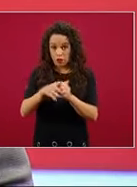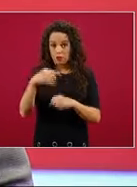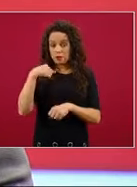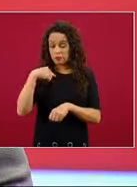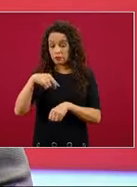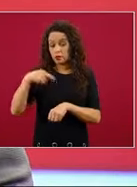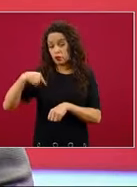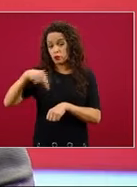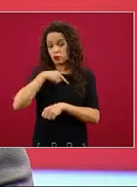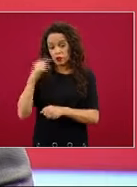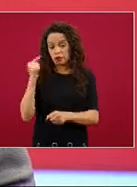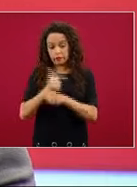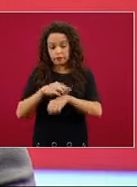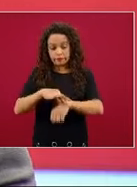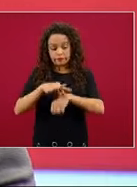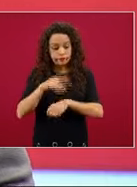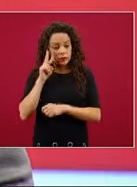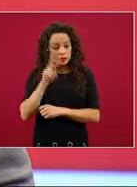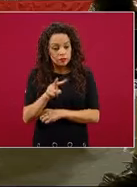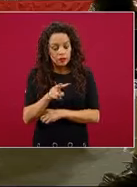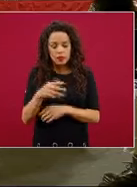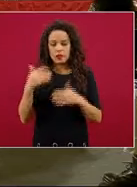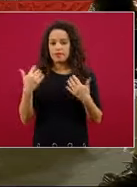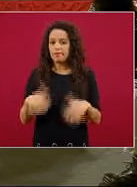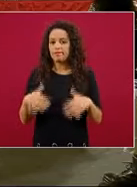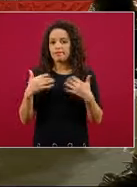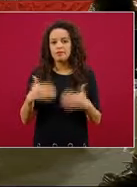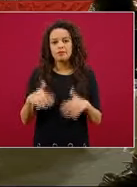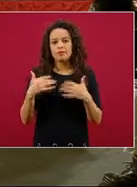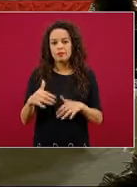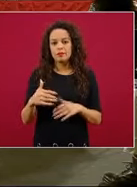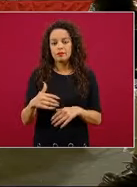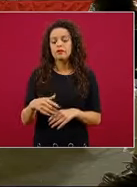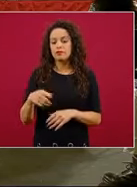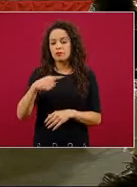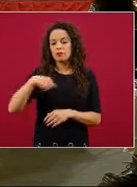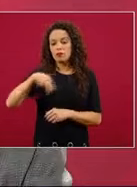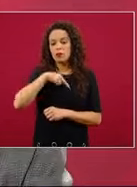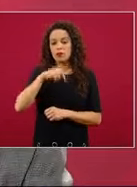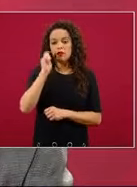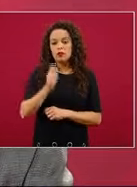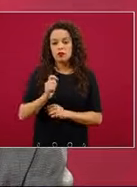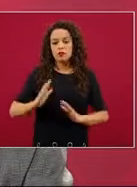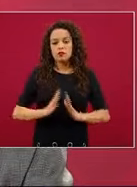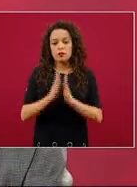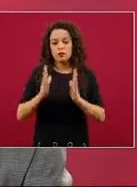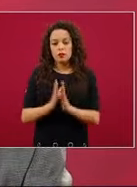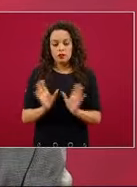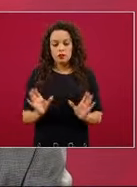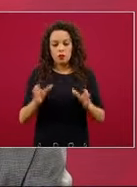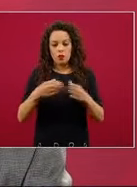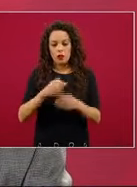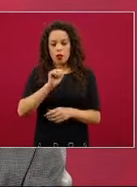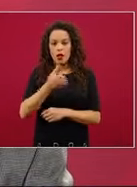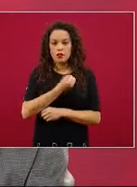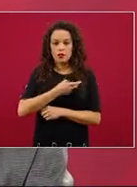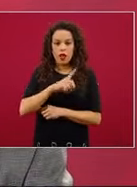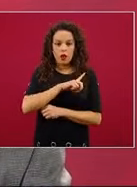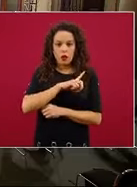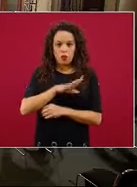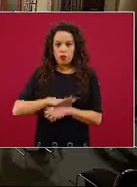profunda insatisfacción, frustración de quienes participamos en la comunidad global de salud pública, que se